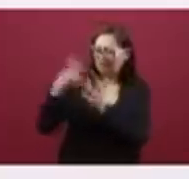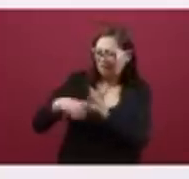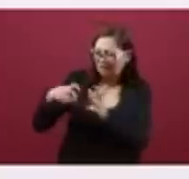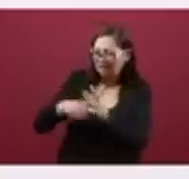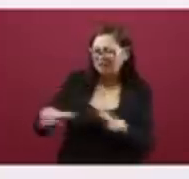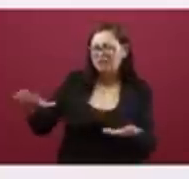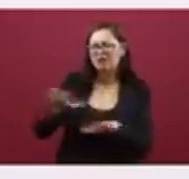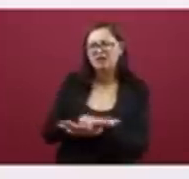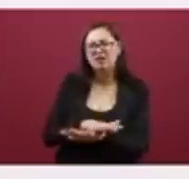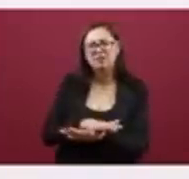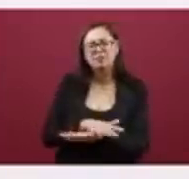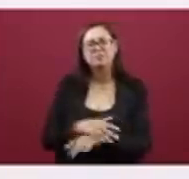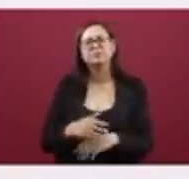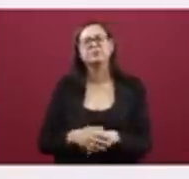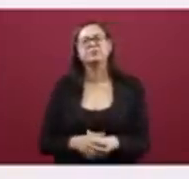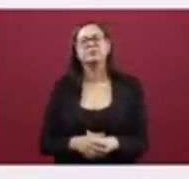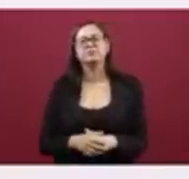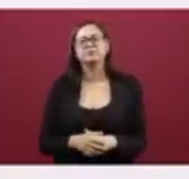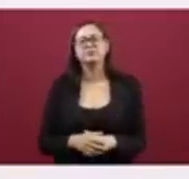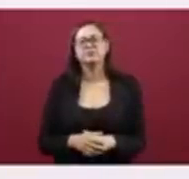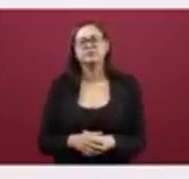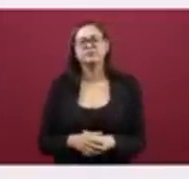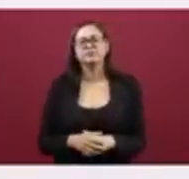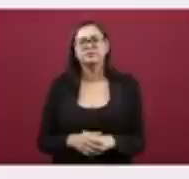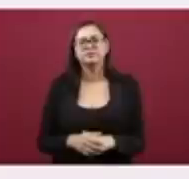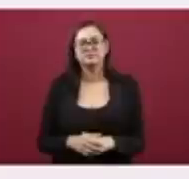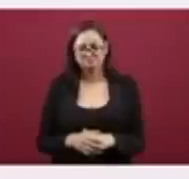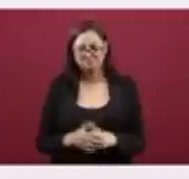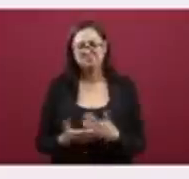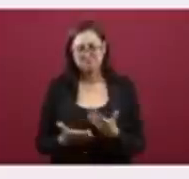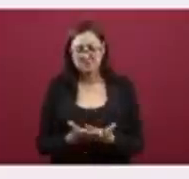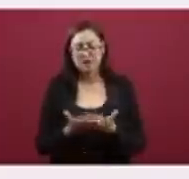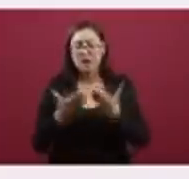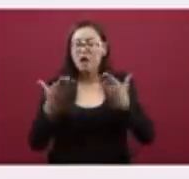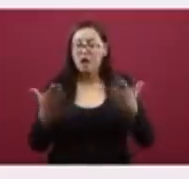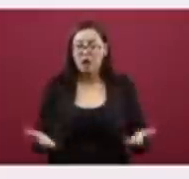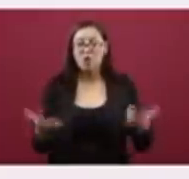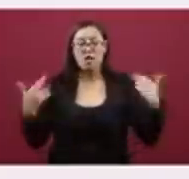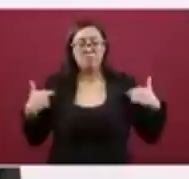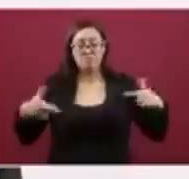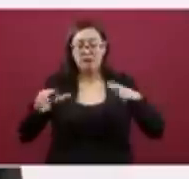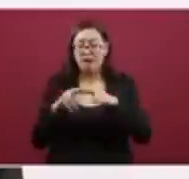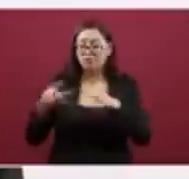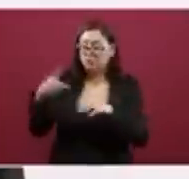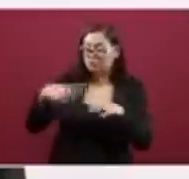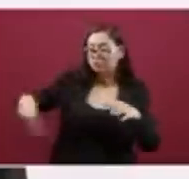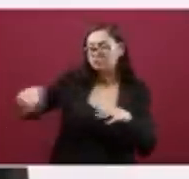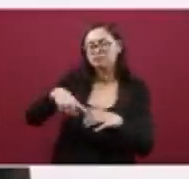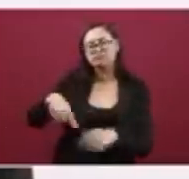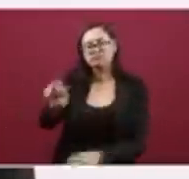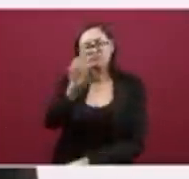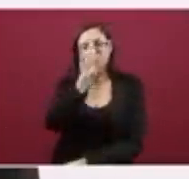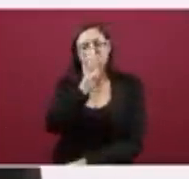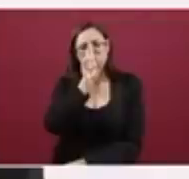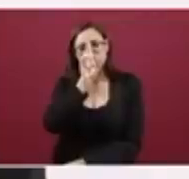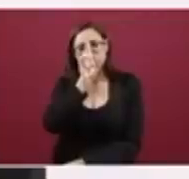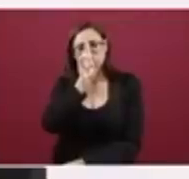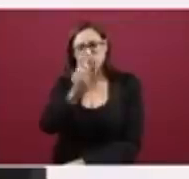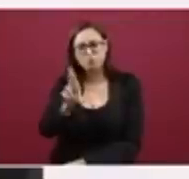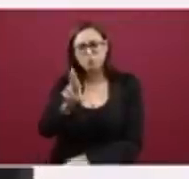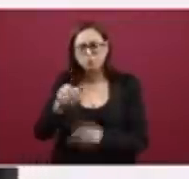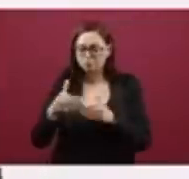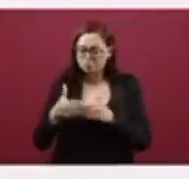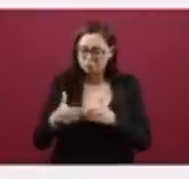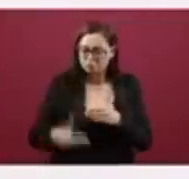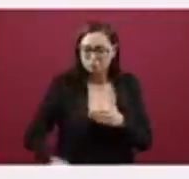actualmente hay respeto a los trabajadores de la educación y a partir de este nuevo